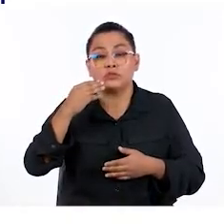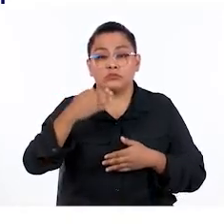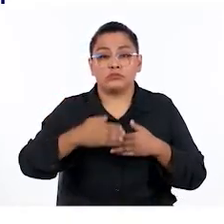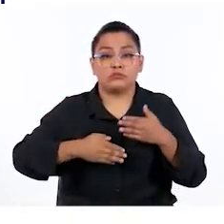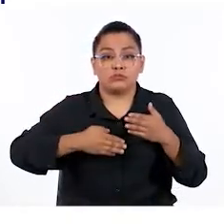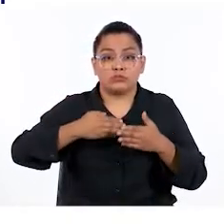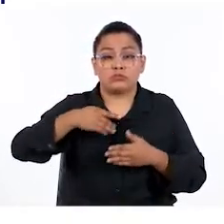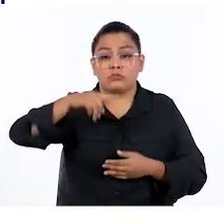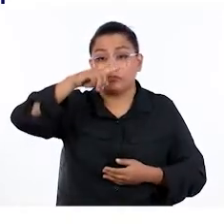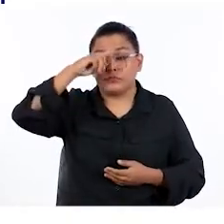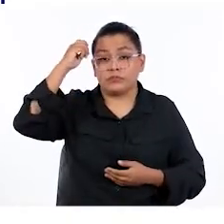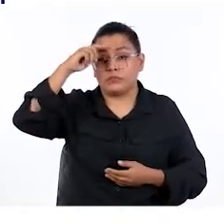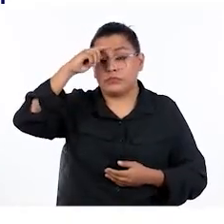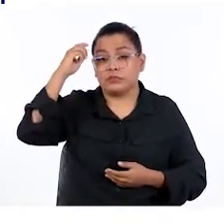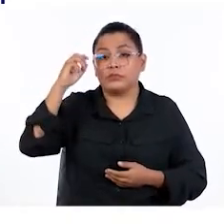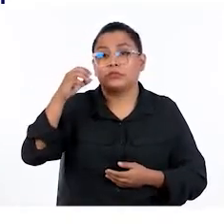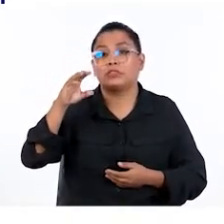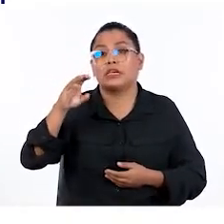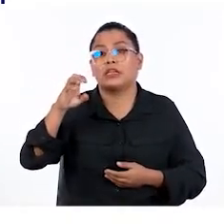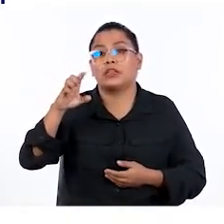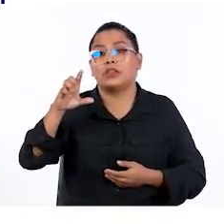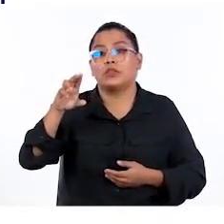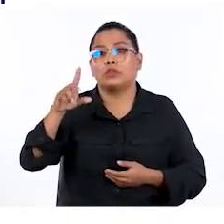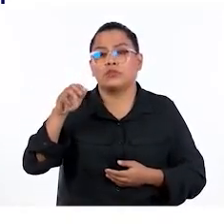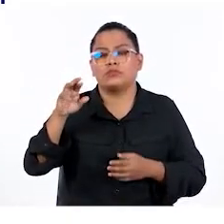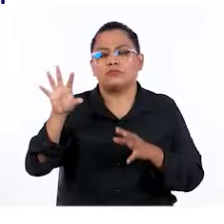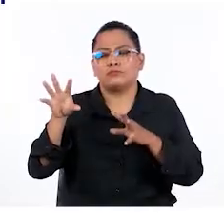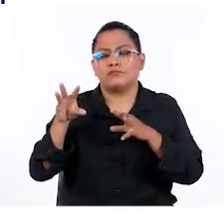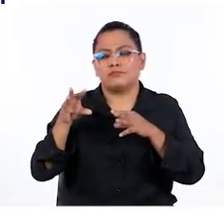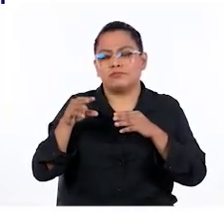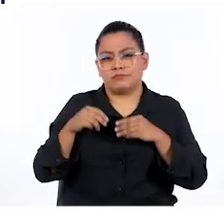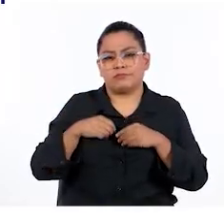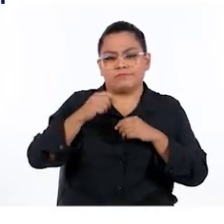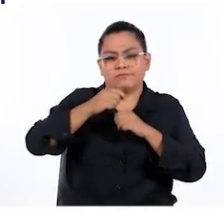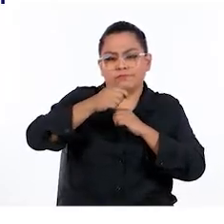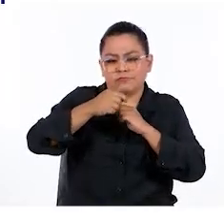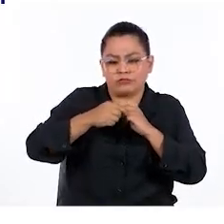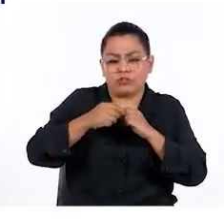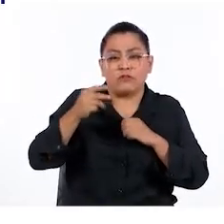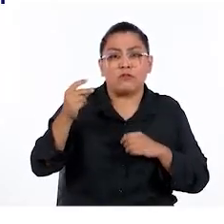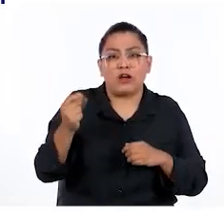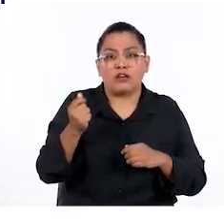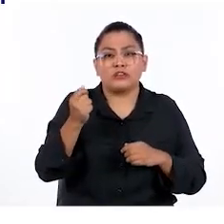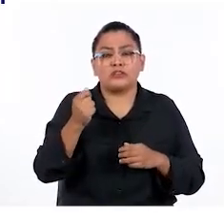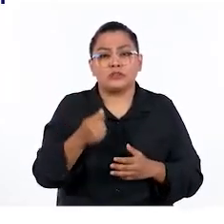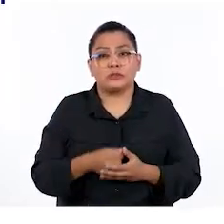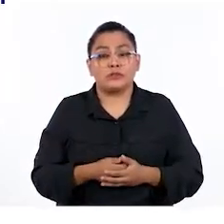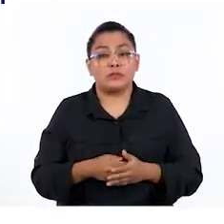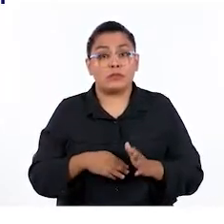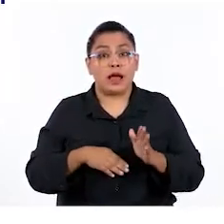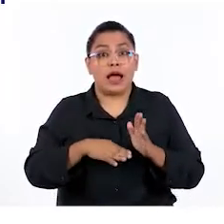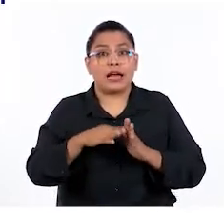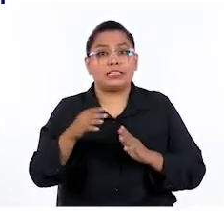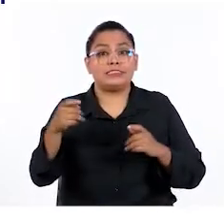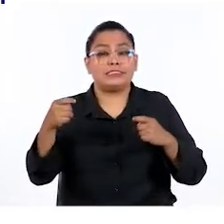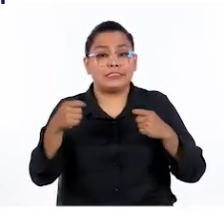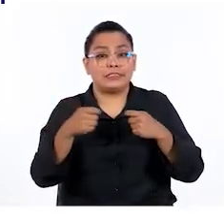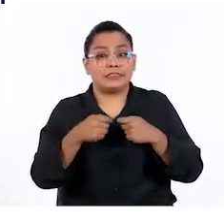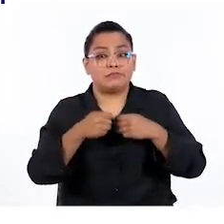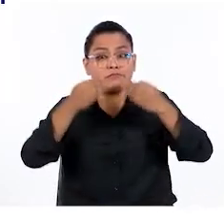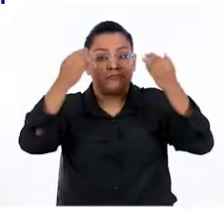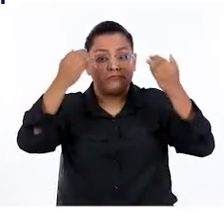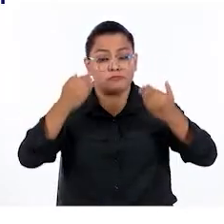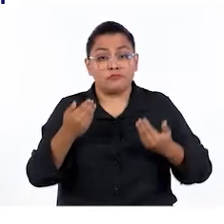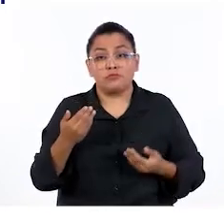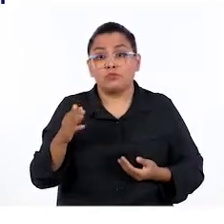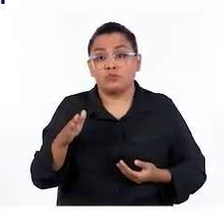que consiste en catabolismo, podemos obtener moléculas simples y oxidadas más energía biológicamente